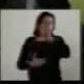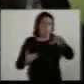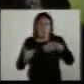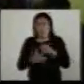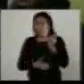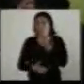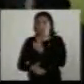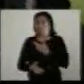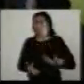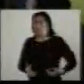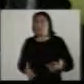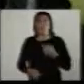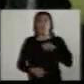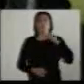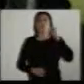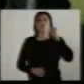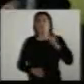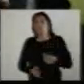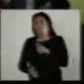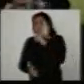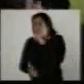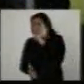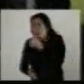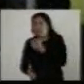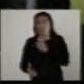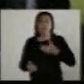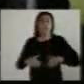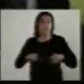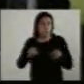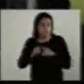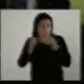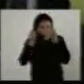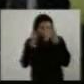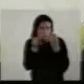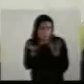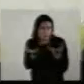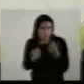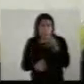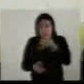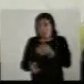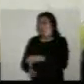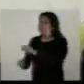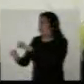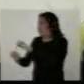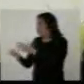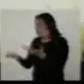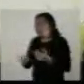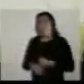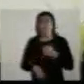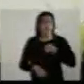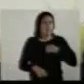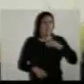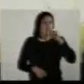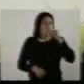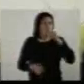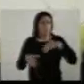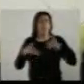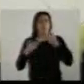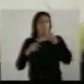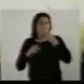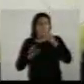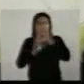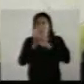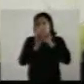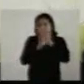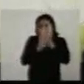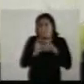todos, no solo en el Estado, porque claro, yo tengo derecho a que la televisión pública y privada me informe. Claro, ¿cierto? Claro que sí. Y tengo derecho también a poder